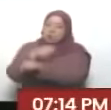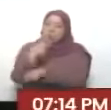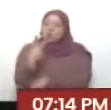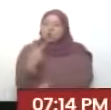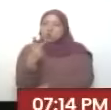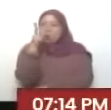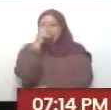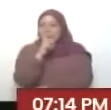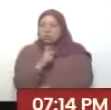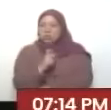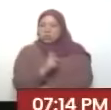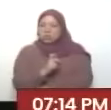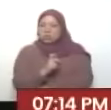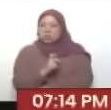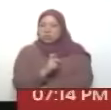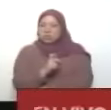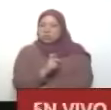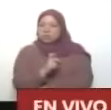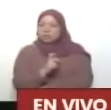1 año, 1 año y medio, 2 años.